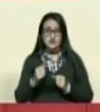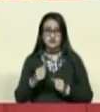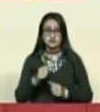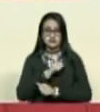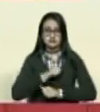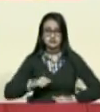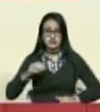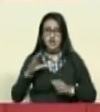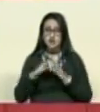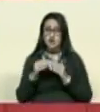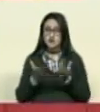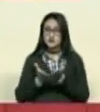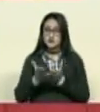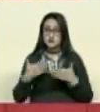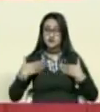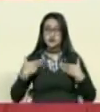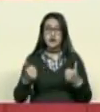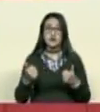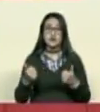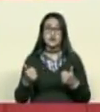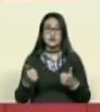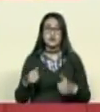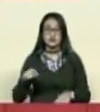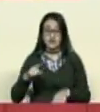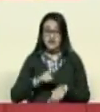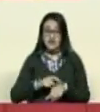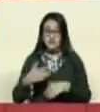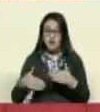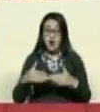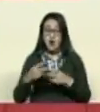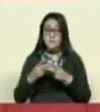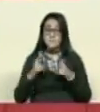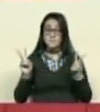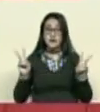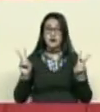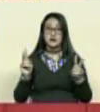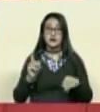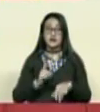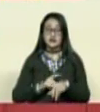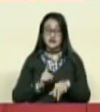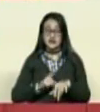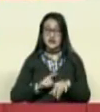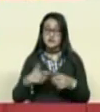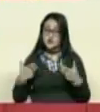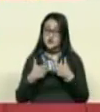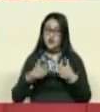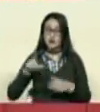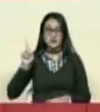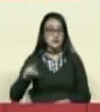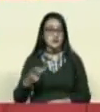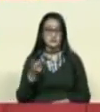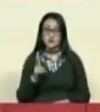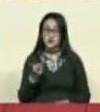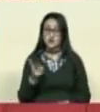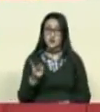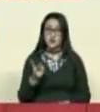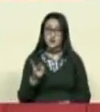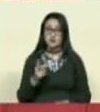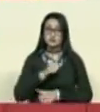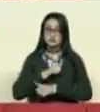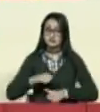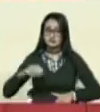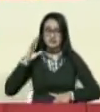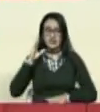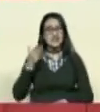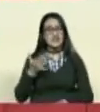salud, en tiempos de paz y en tiempos de conflicto. Que la Fuerza Armada